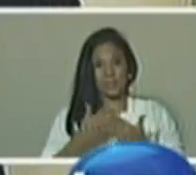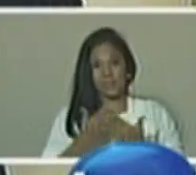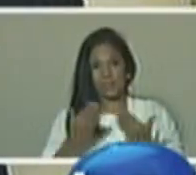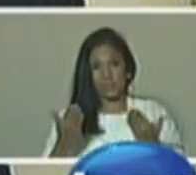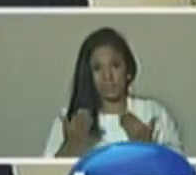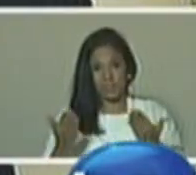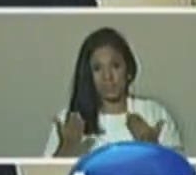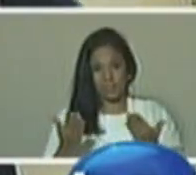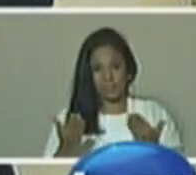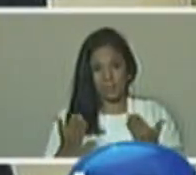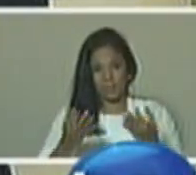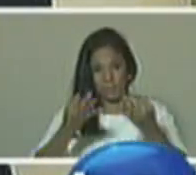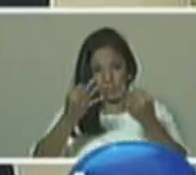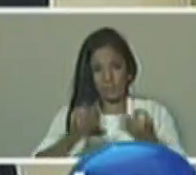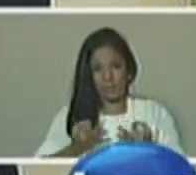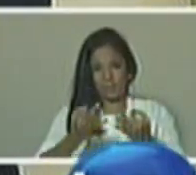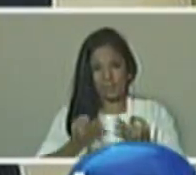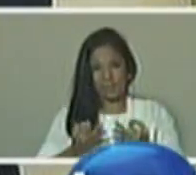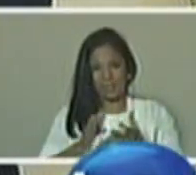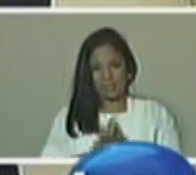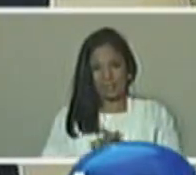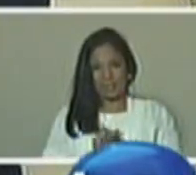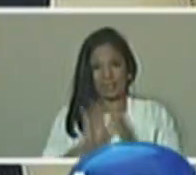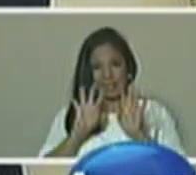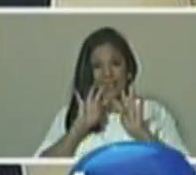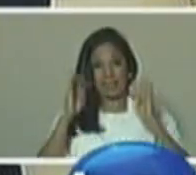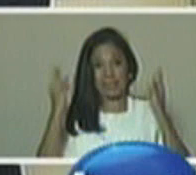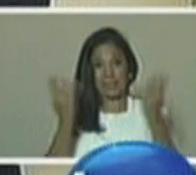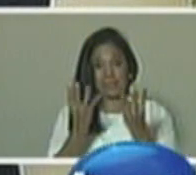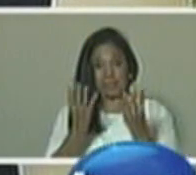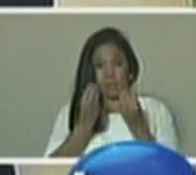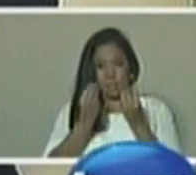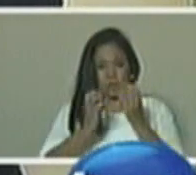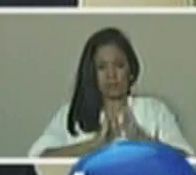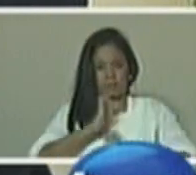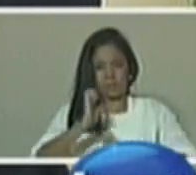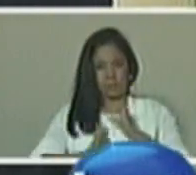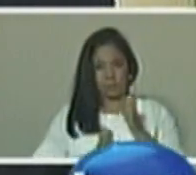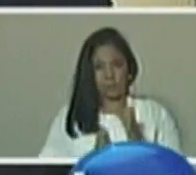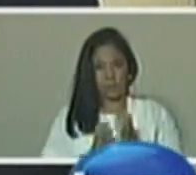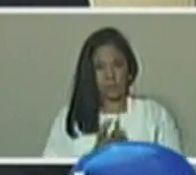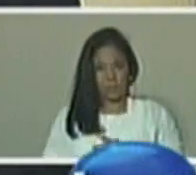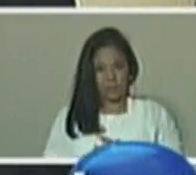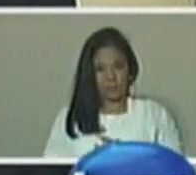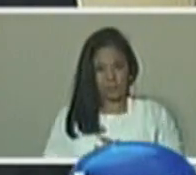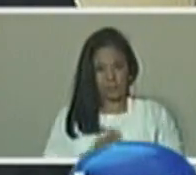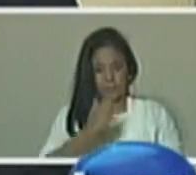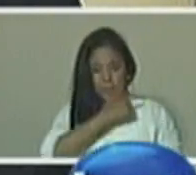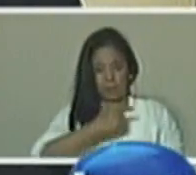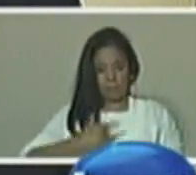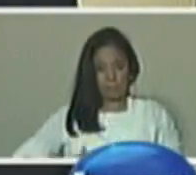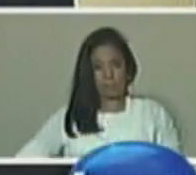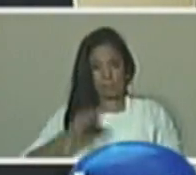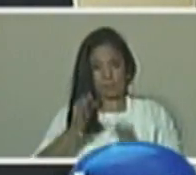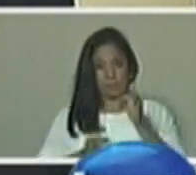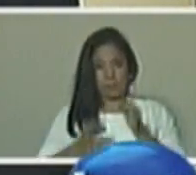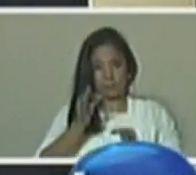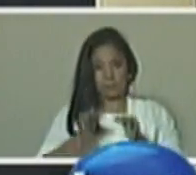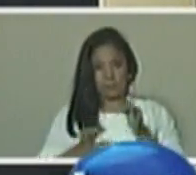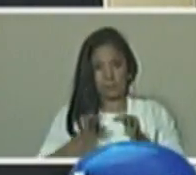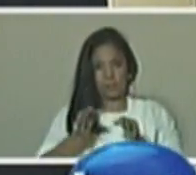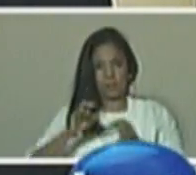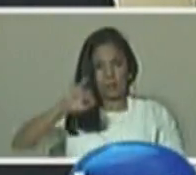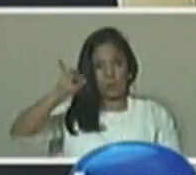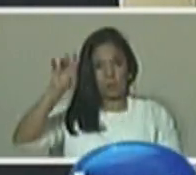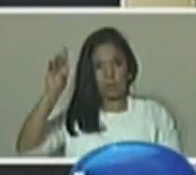por supuesto. La arena Roberto Durán encendida. Tenemos con nosotros al presidente del jurado, Juan David Morgan.